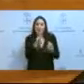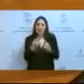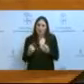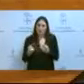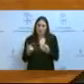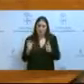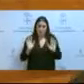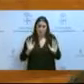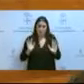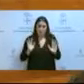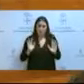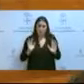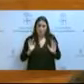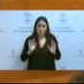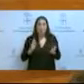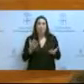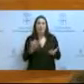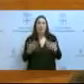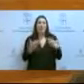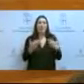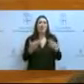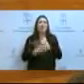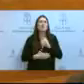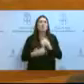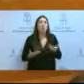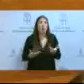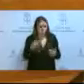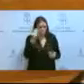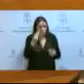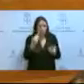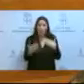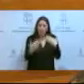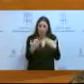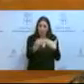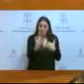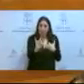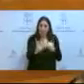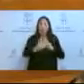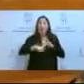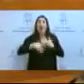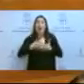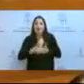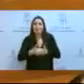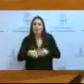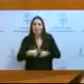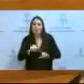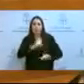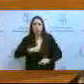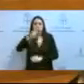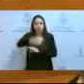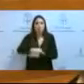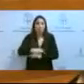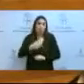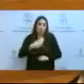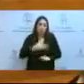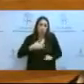precipitado, hasta dónde se debe hablar. Yo entiendo que se debe hablar hasta la autodeterminación, que la descarto, o